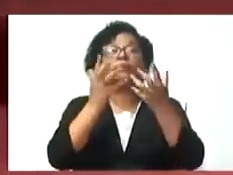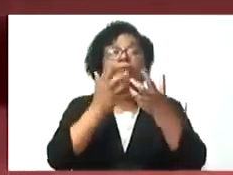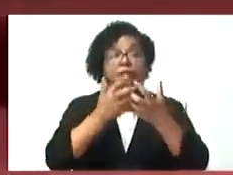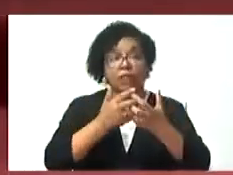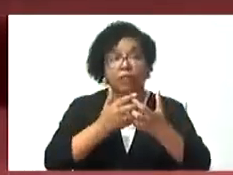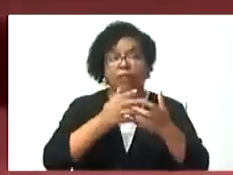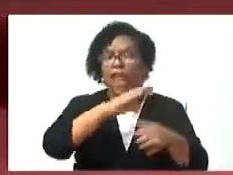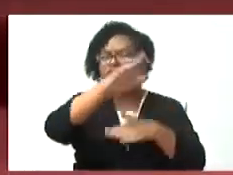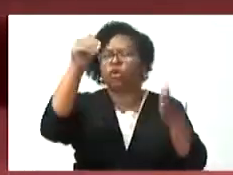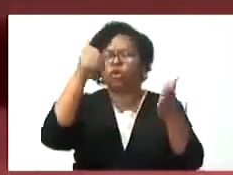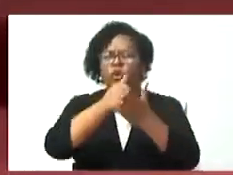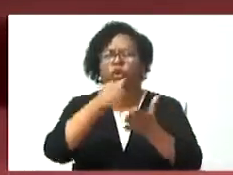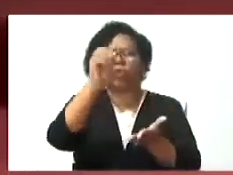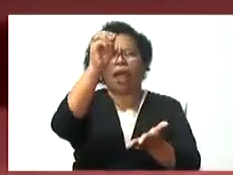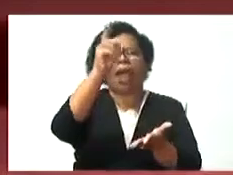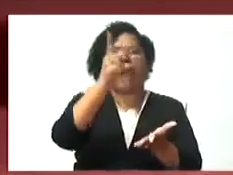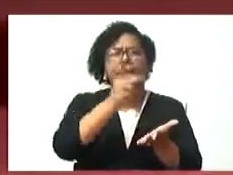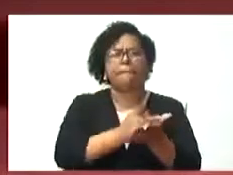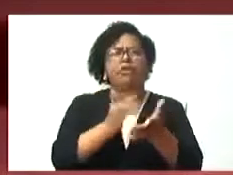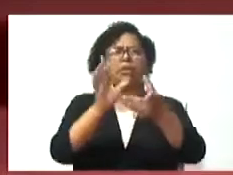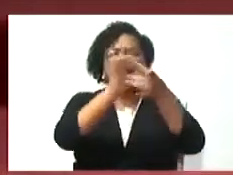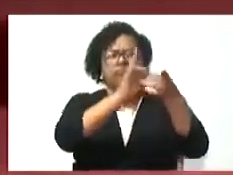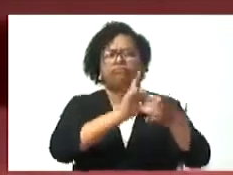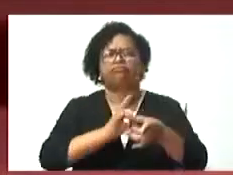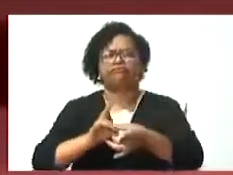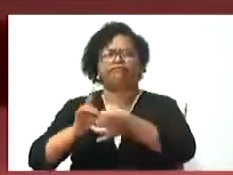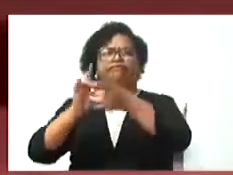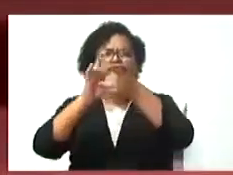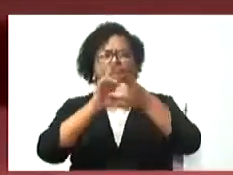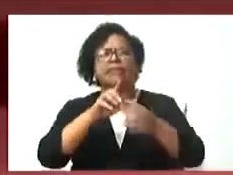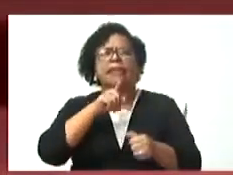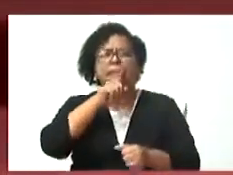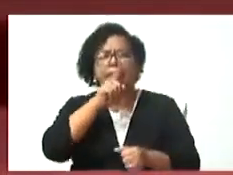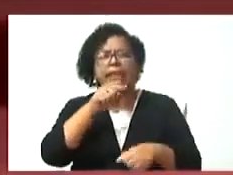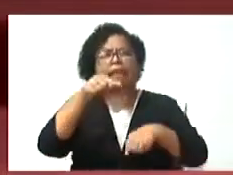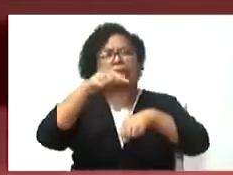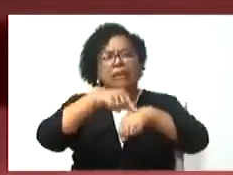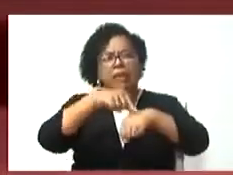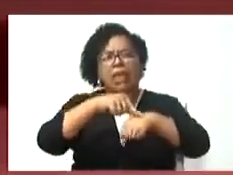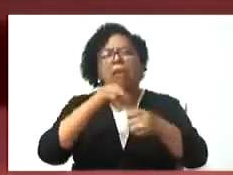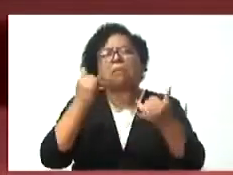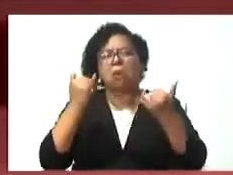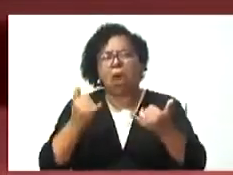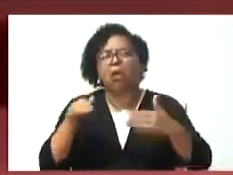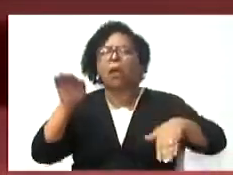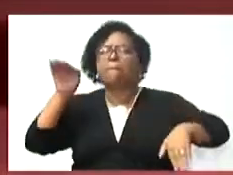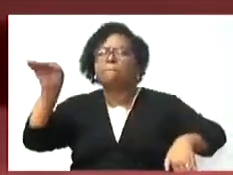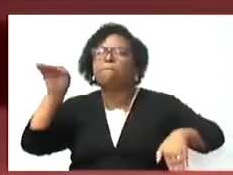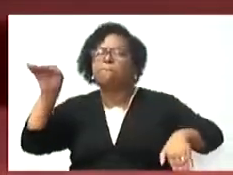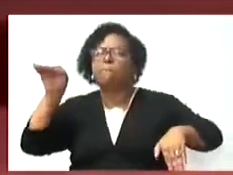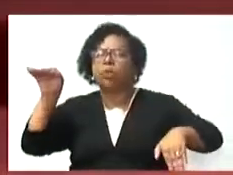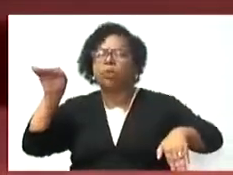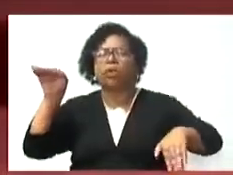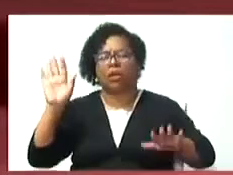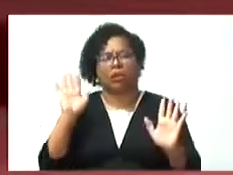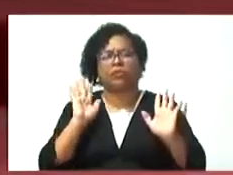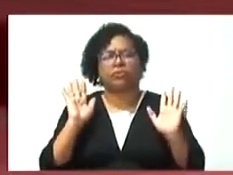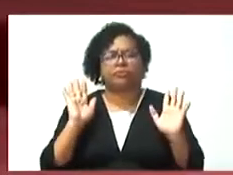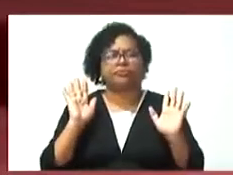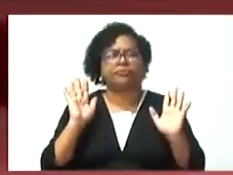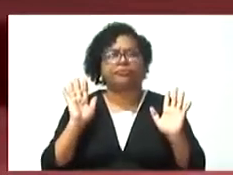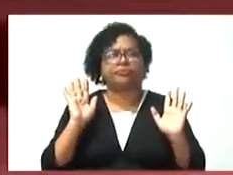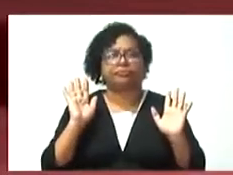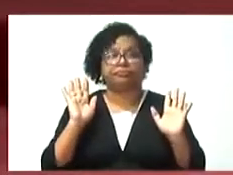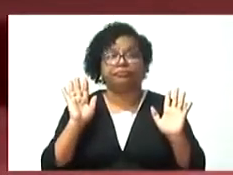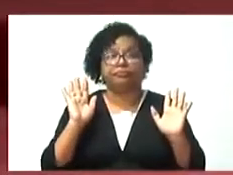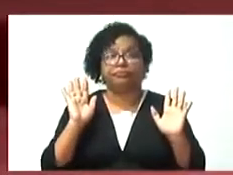aprobó está bien los tiempos cambiaron el modernismo nos está llevando no